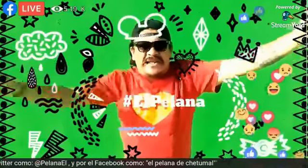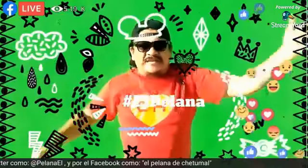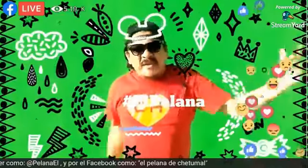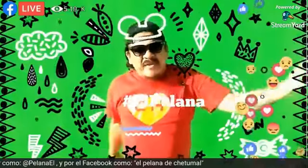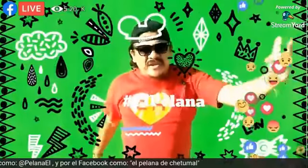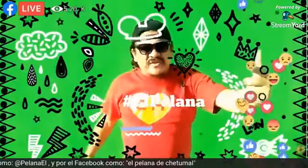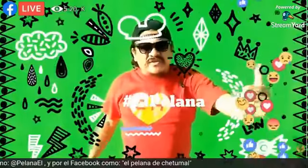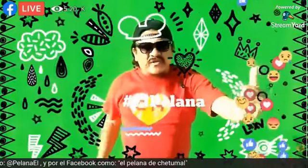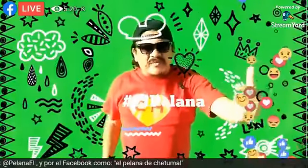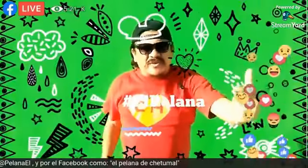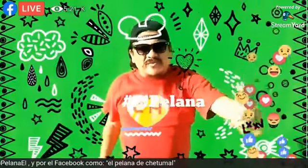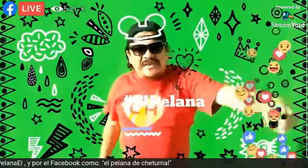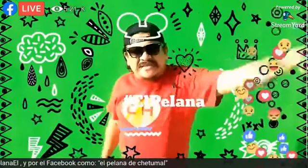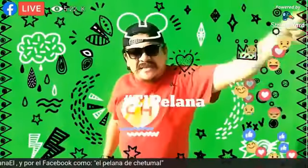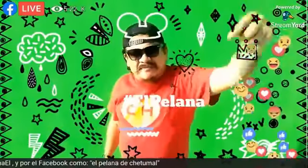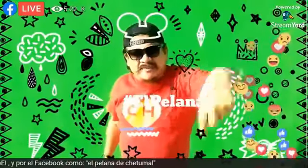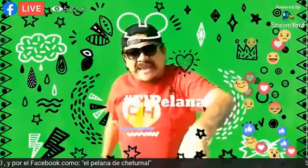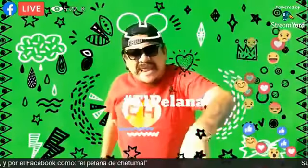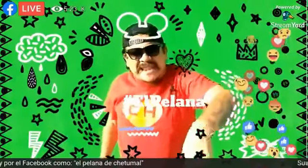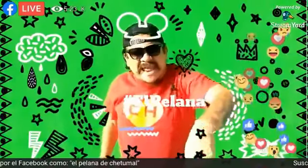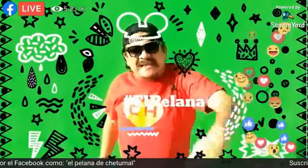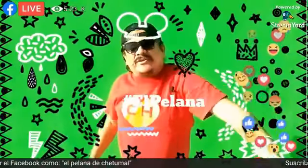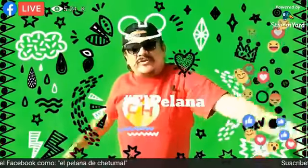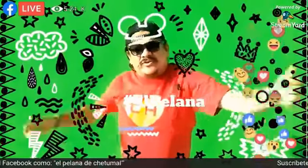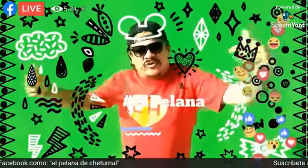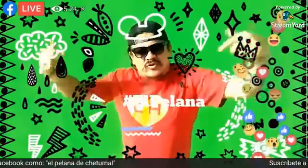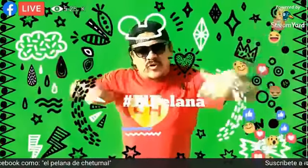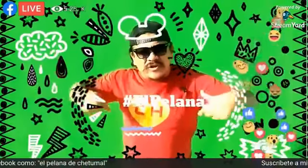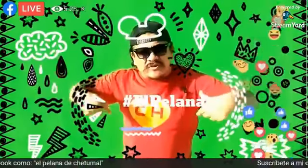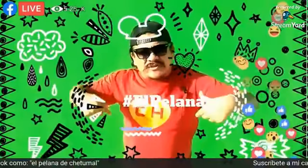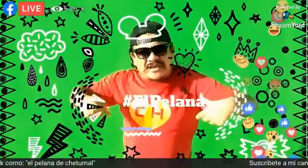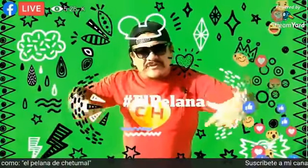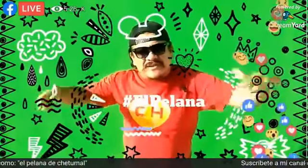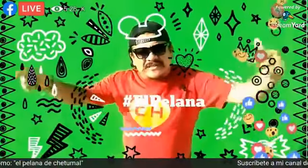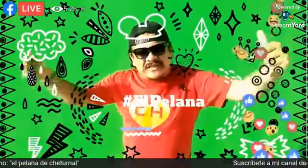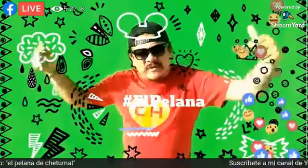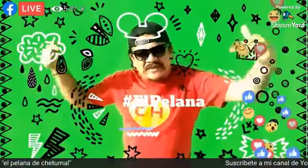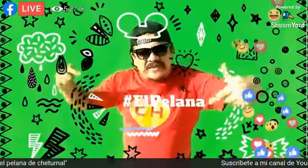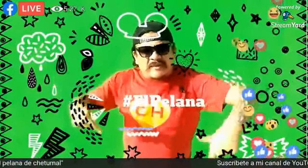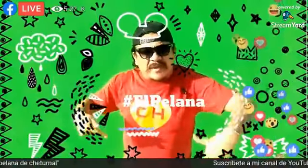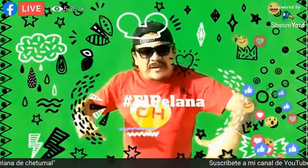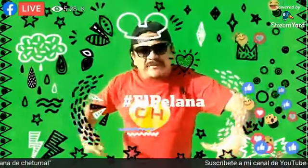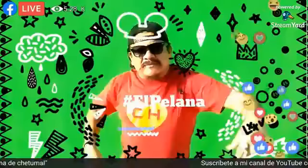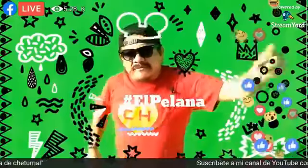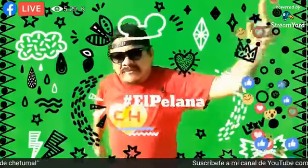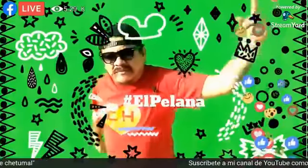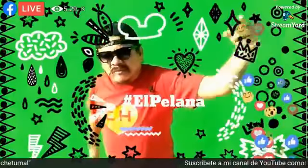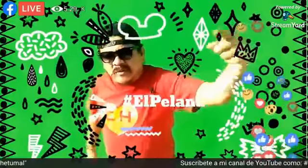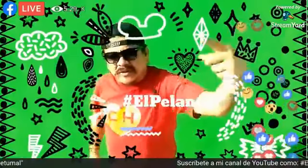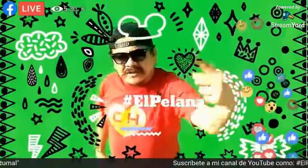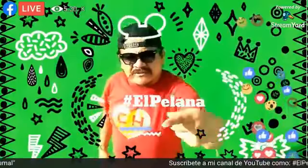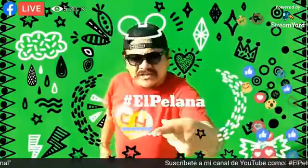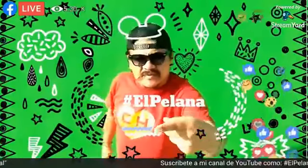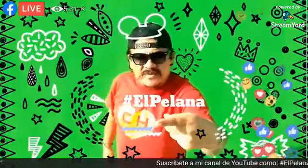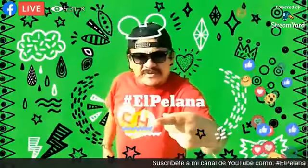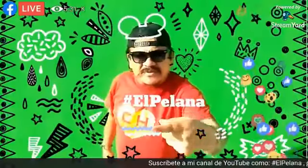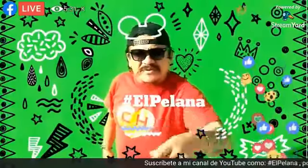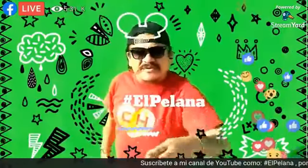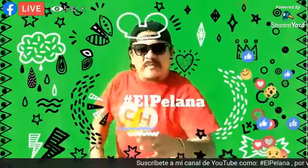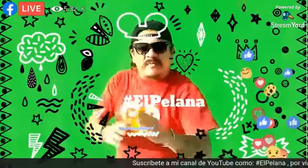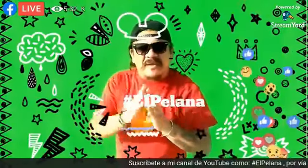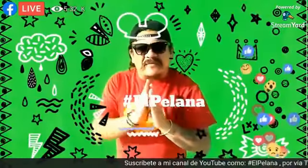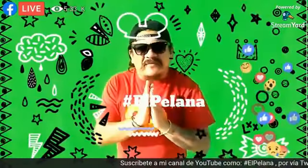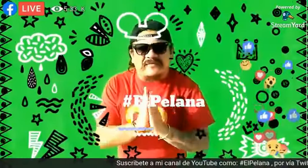Pelanas y pelanas, bienvenidos a una emisión más de Pelaná. Yo soy Ronnie Rosado en esta nueva etapa, porque los